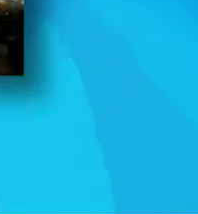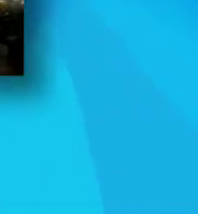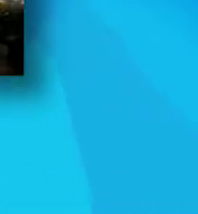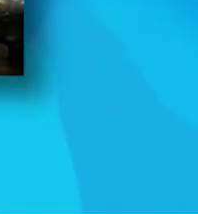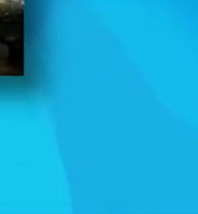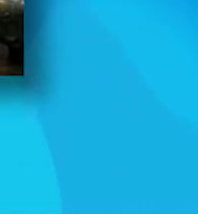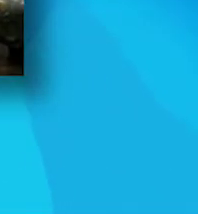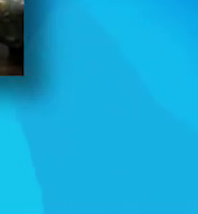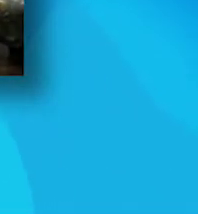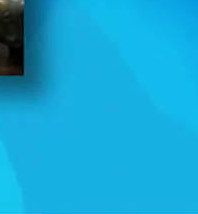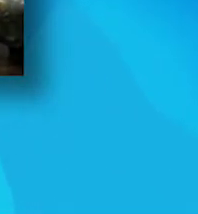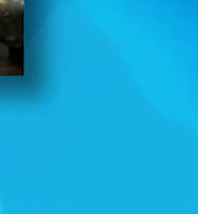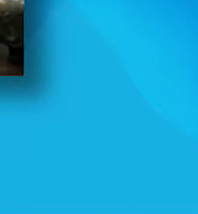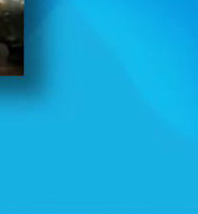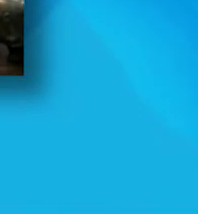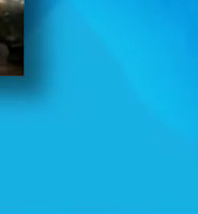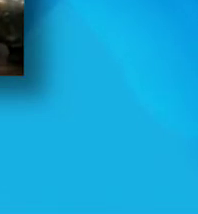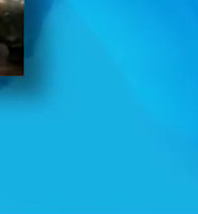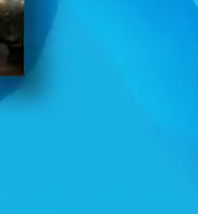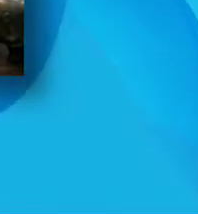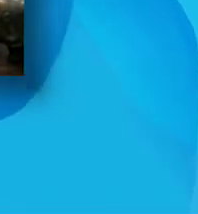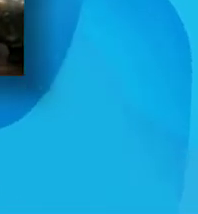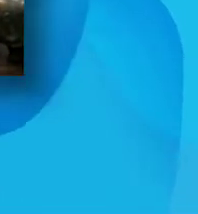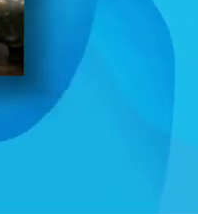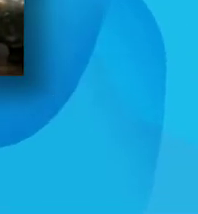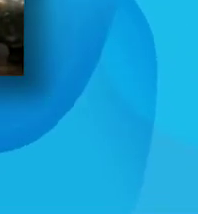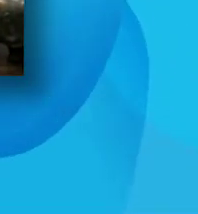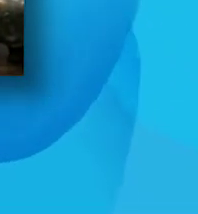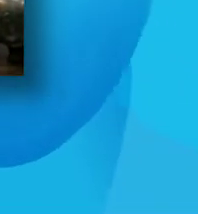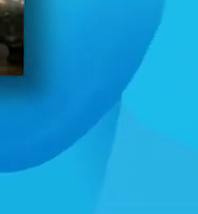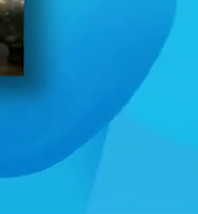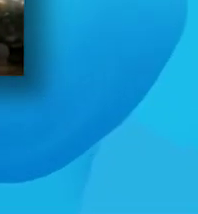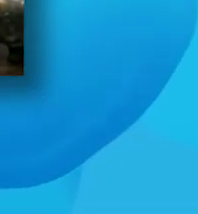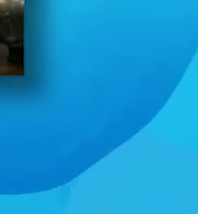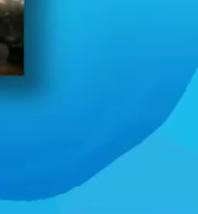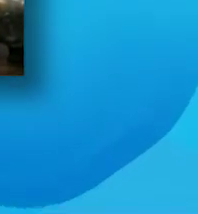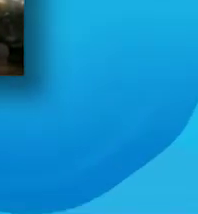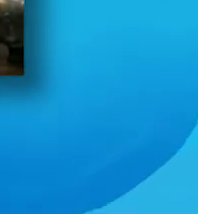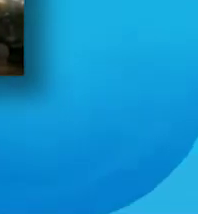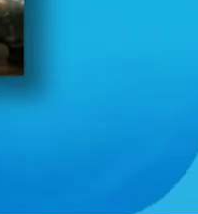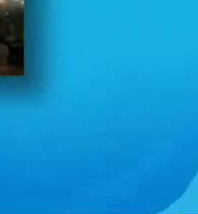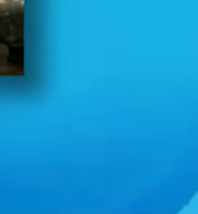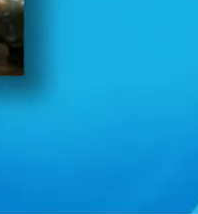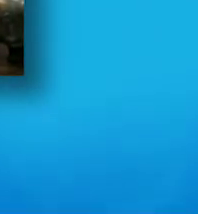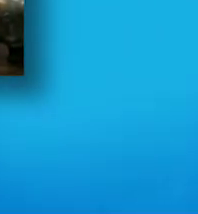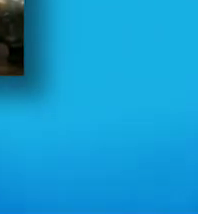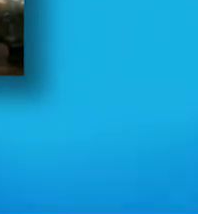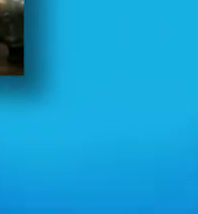We'll be right back.